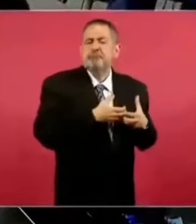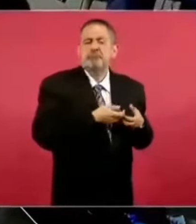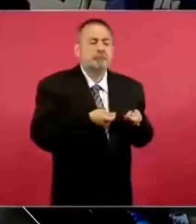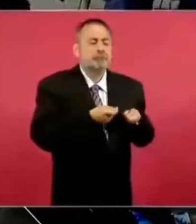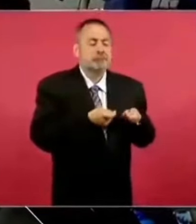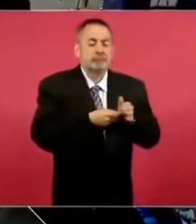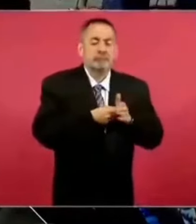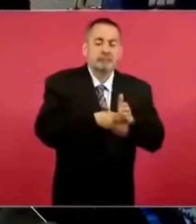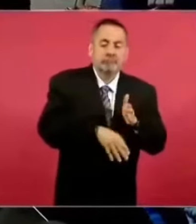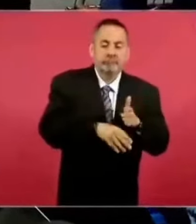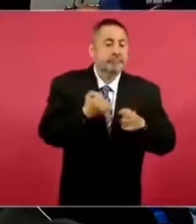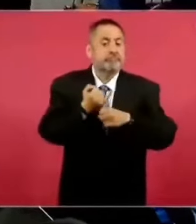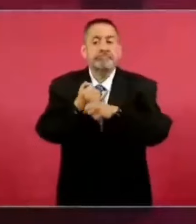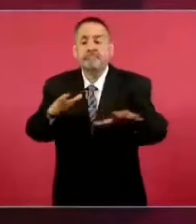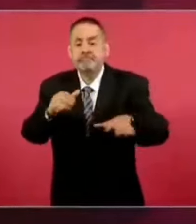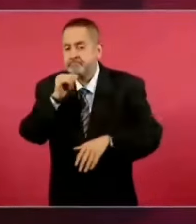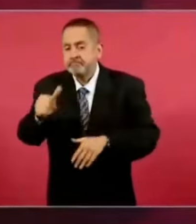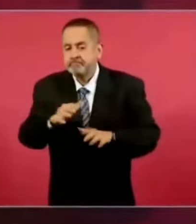no se informe